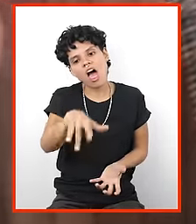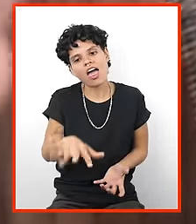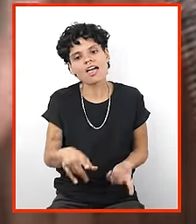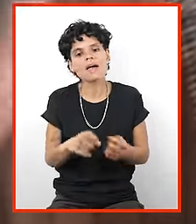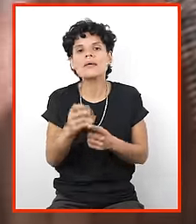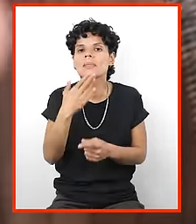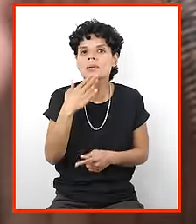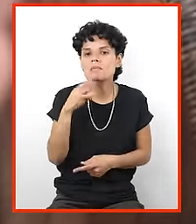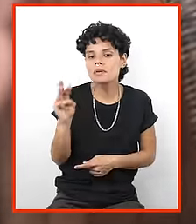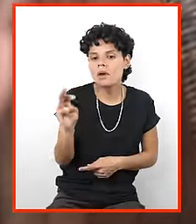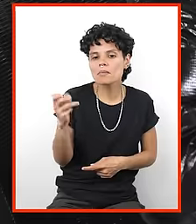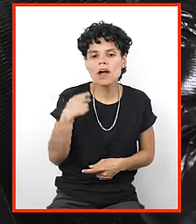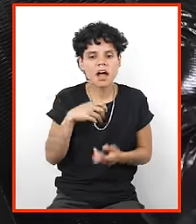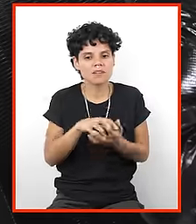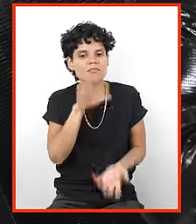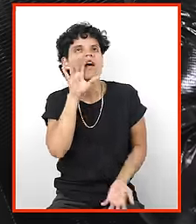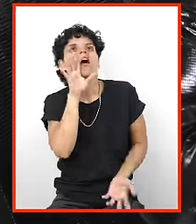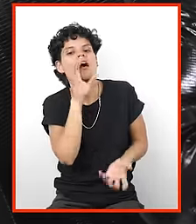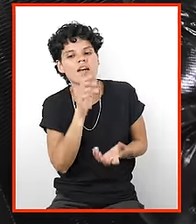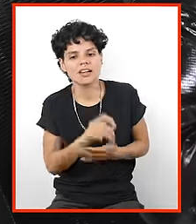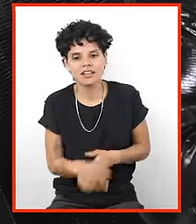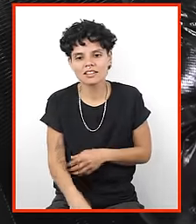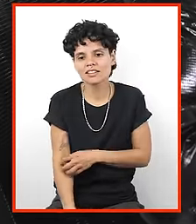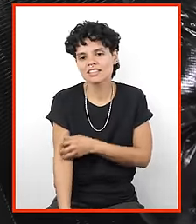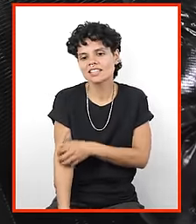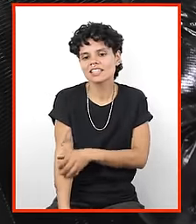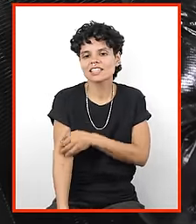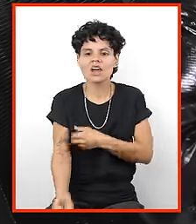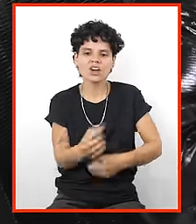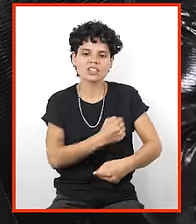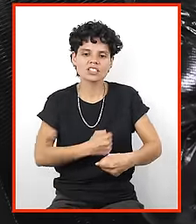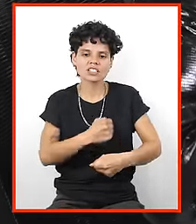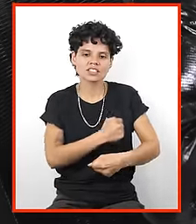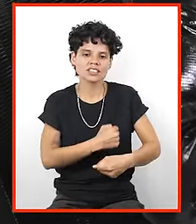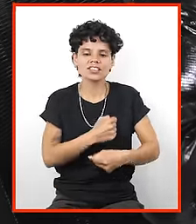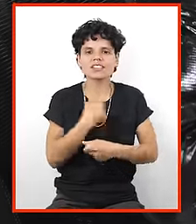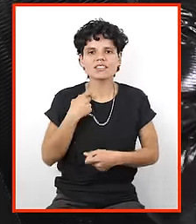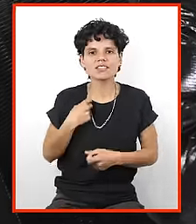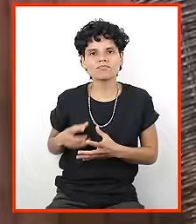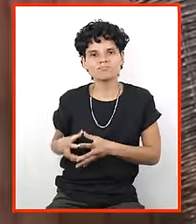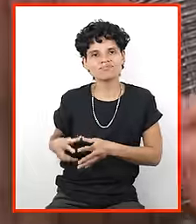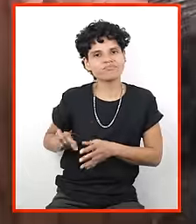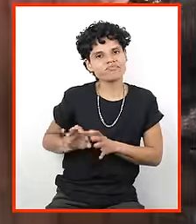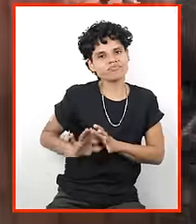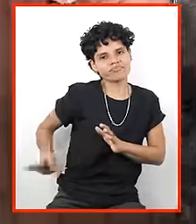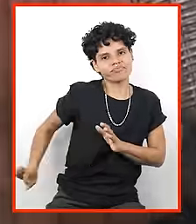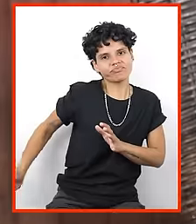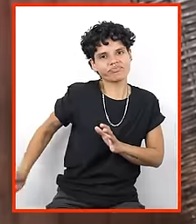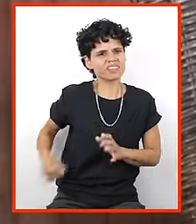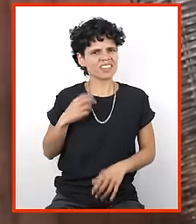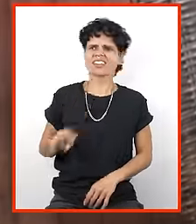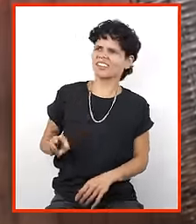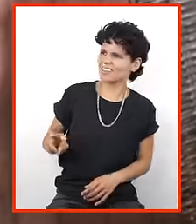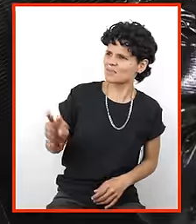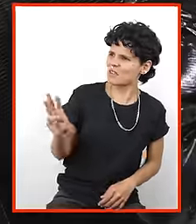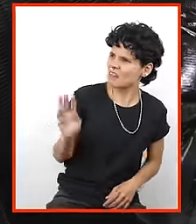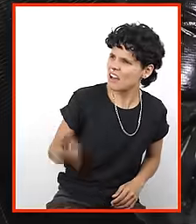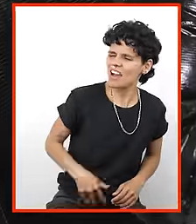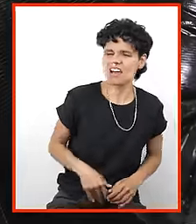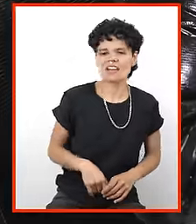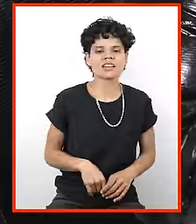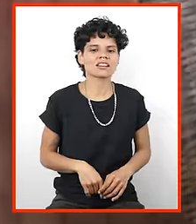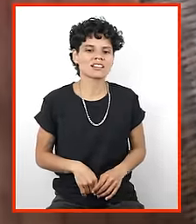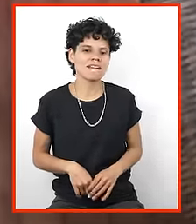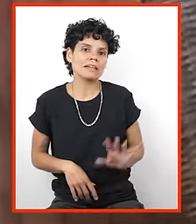cocinando. En la típica USP de mamá, que está ahí cocinando y de pronto suena. Pero mamá, no,